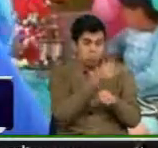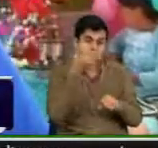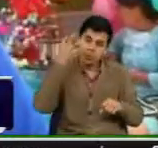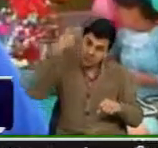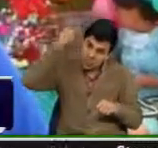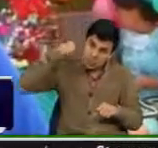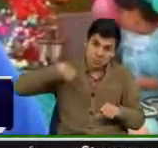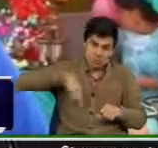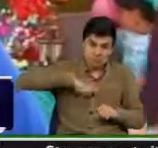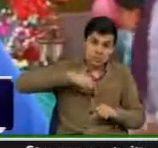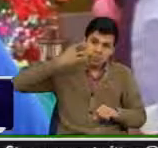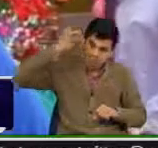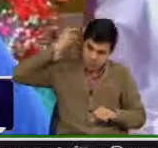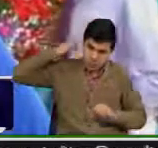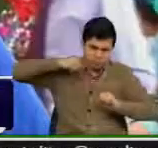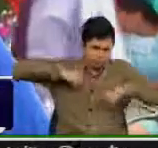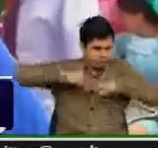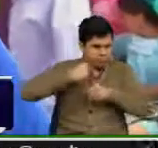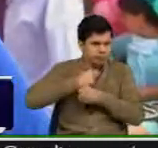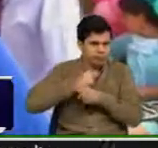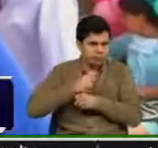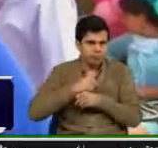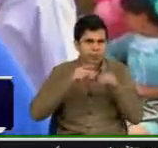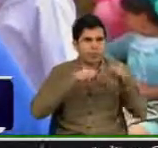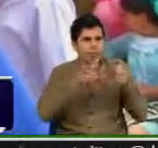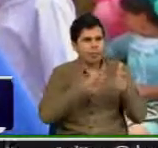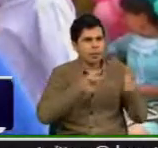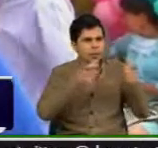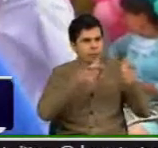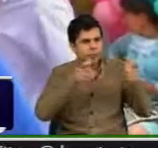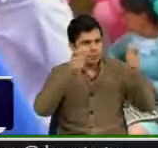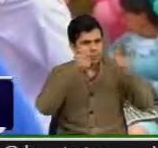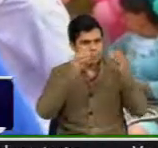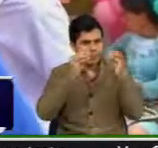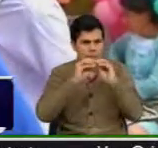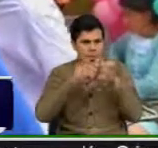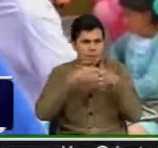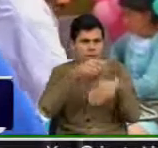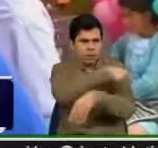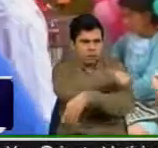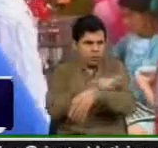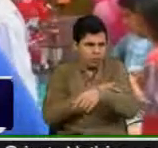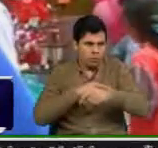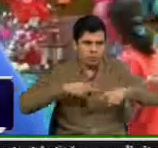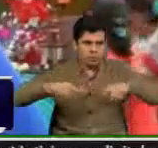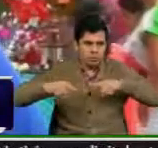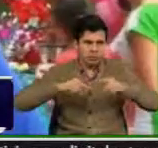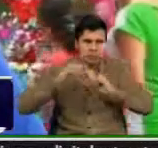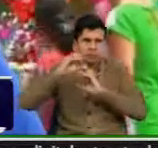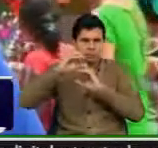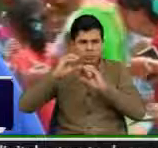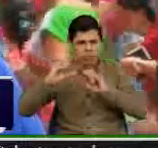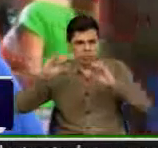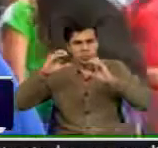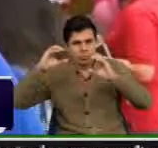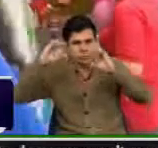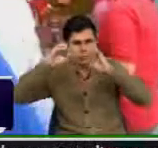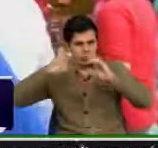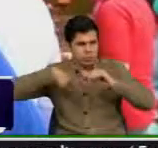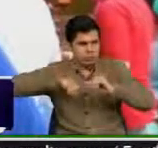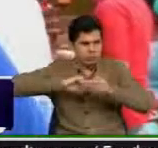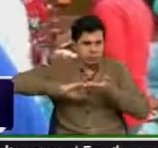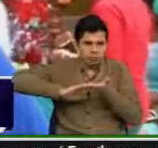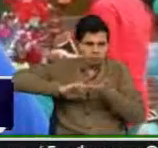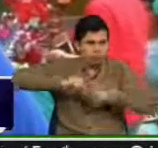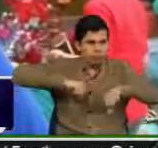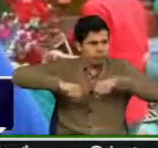junto con algunos congresistas, junto con el comité intergremial, con los miembros de la Cámara de Comercio, en lo que respecta primero a la